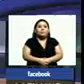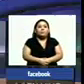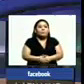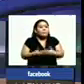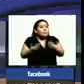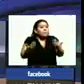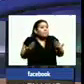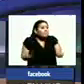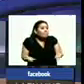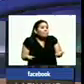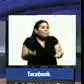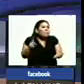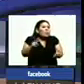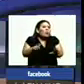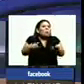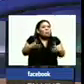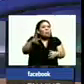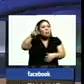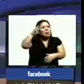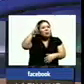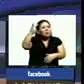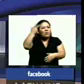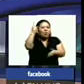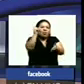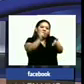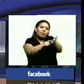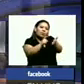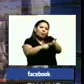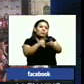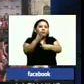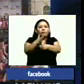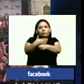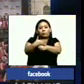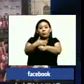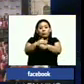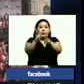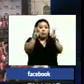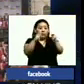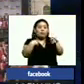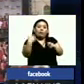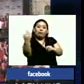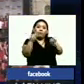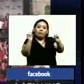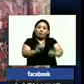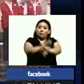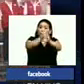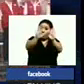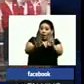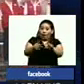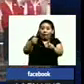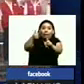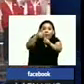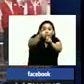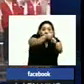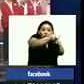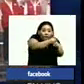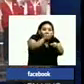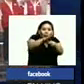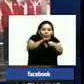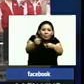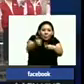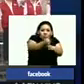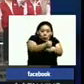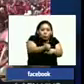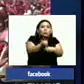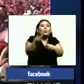Pero ¿cómo funciona la deuda política? Para entender mejor el tema es necesario dejar claro que cada voto de los ciudadanos cuenta. Los